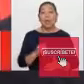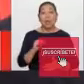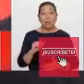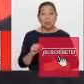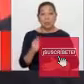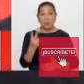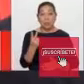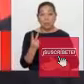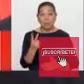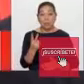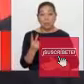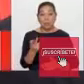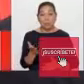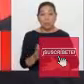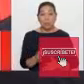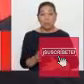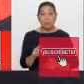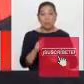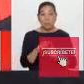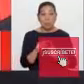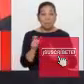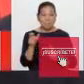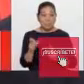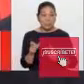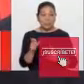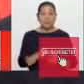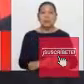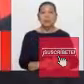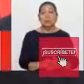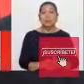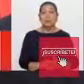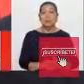de estas dos personas, ¿no?